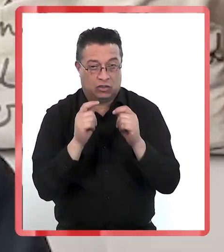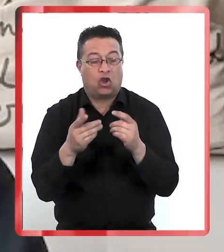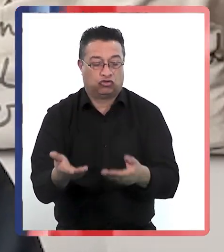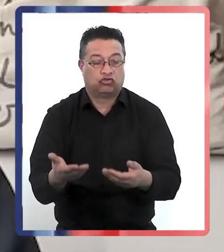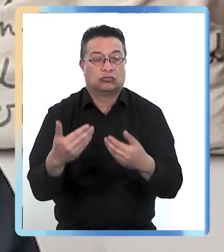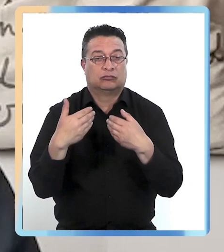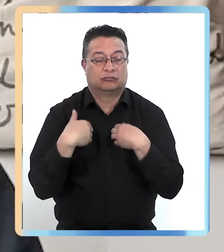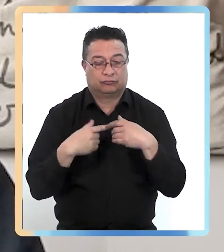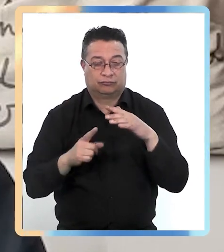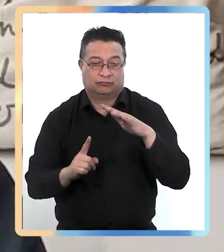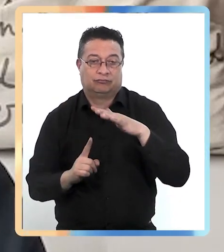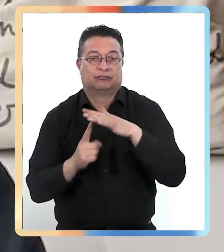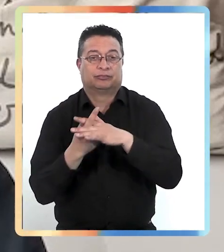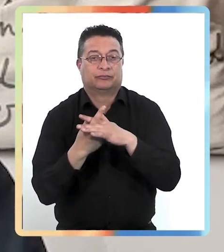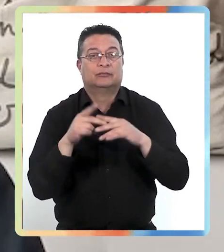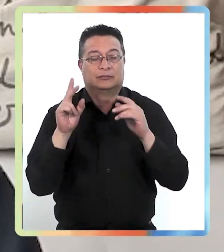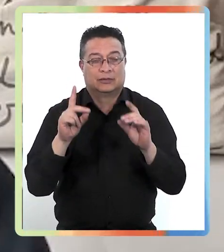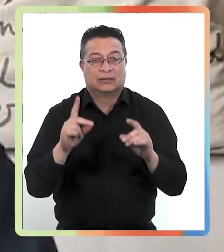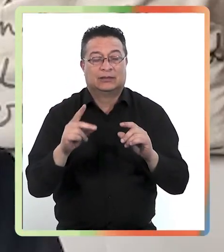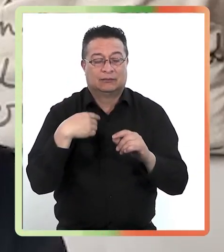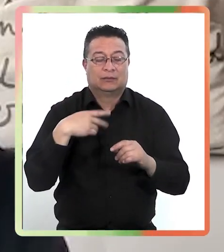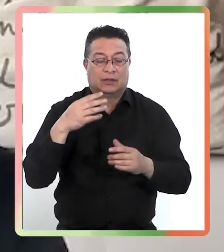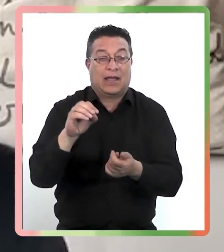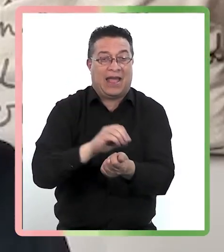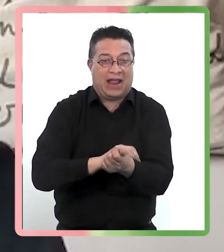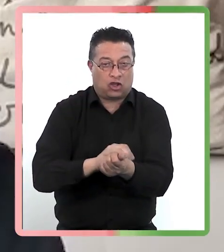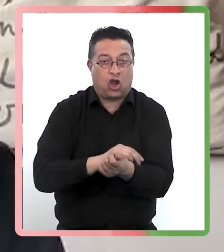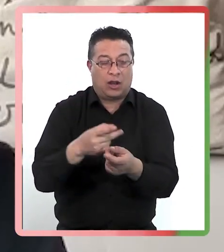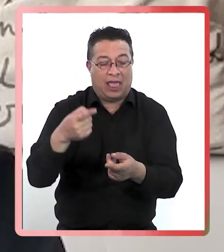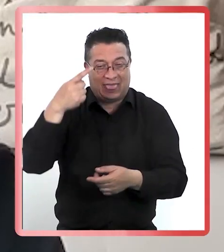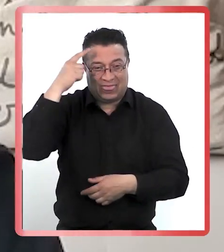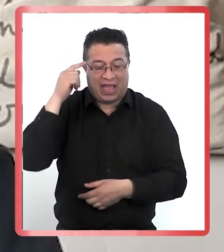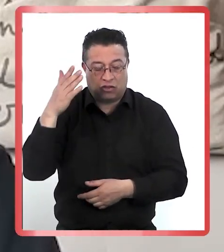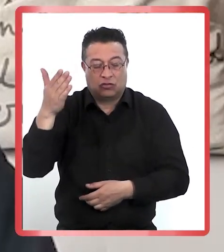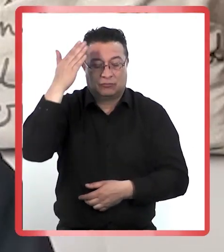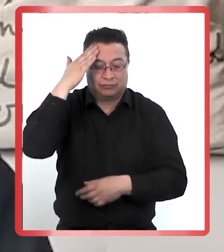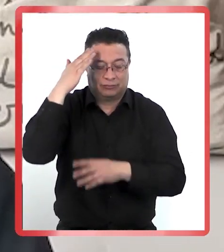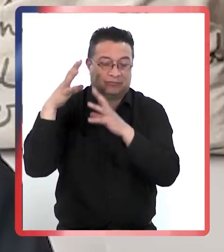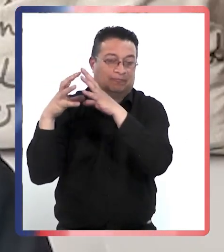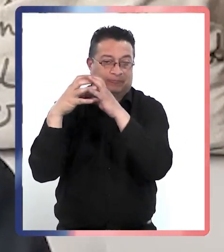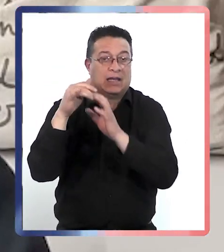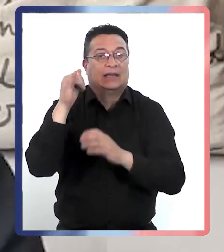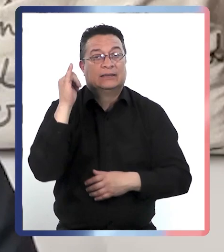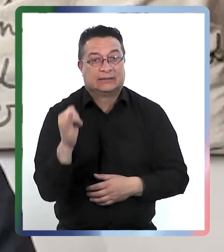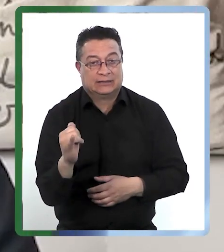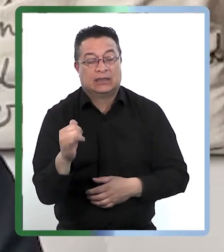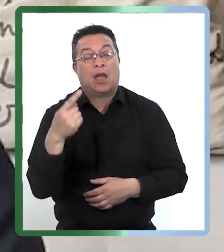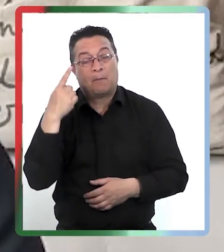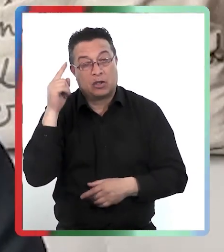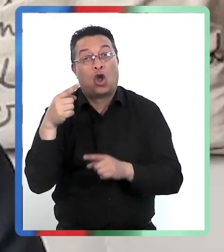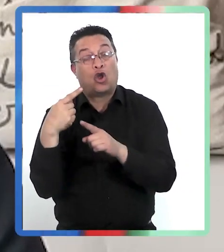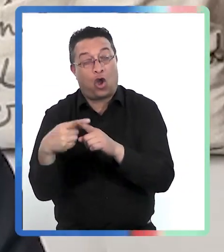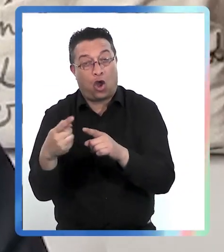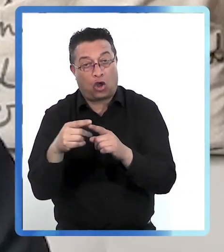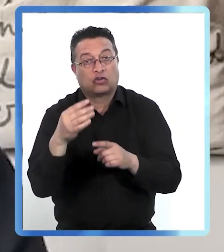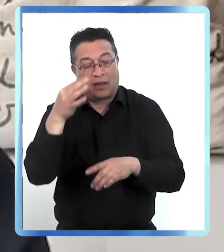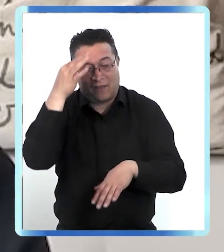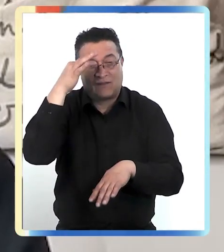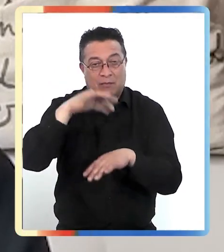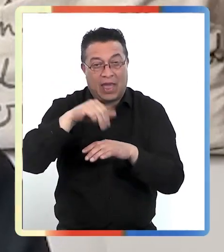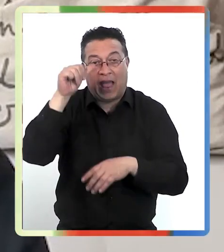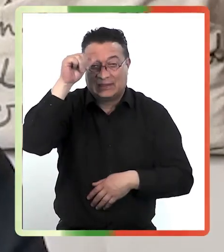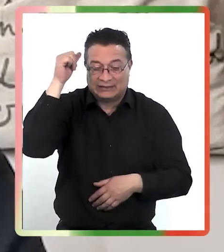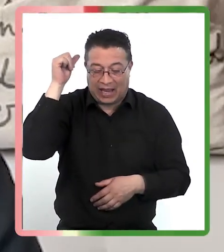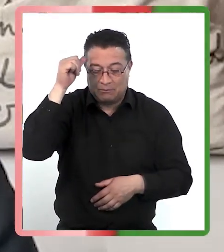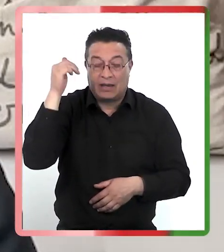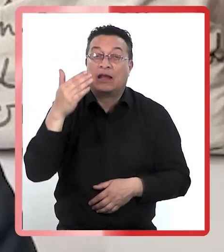riesgo para la aparición de lo que se llama la demencia por alcohol, o sea, por el daño que produce el alcohol en el cerebro, pero además para otro tipo de demencias como la